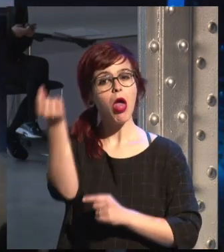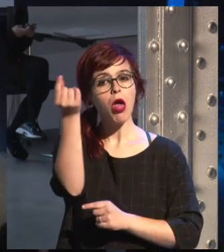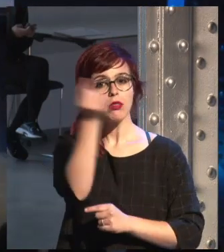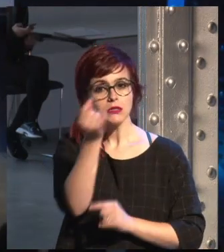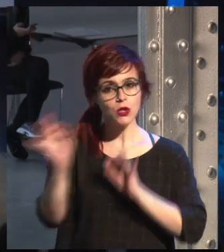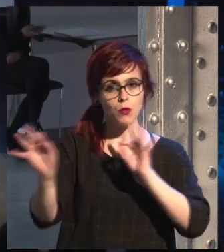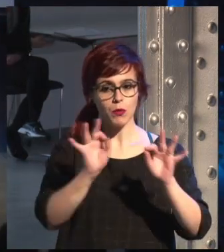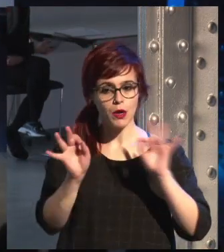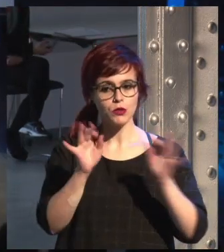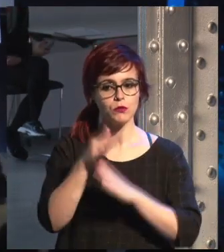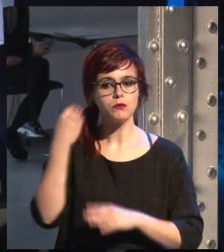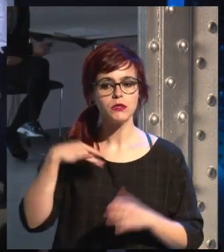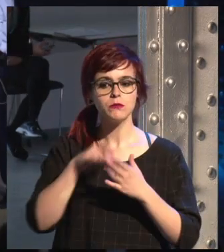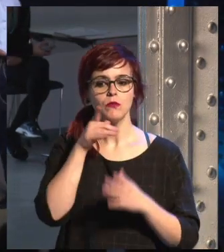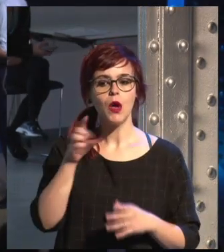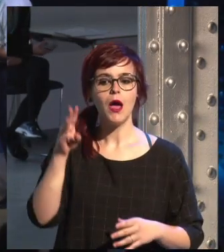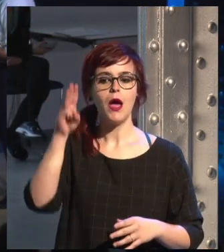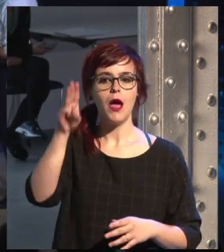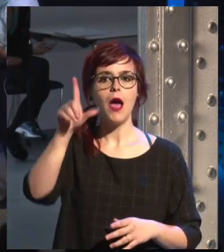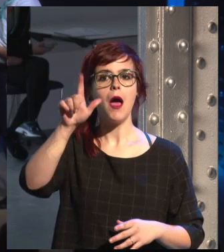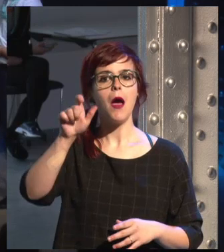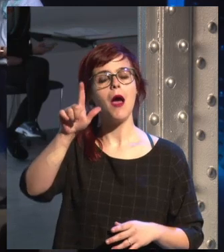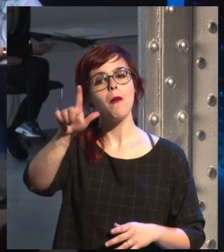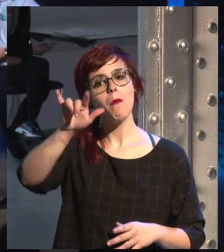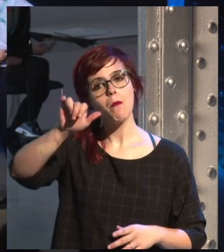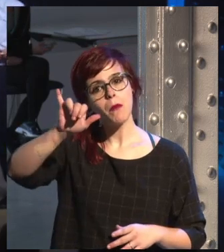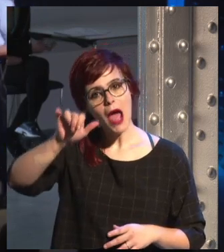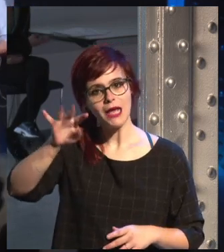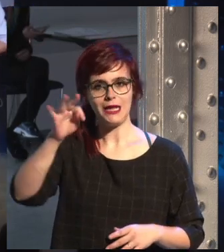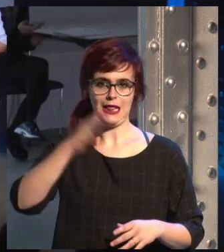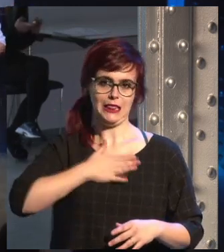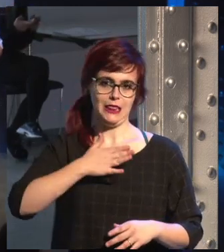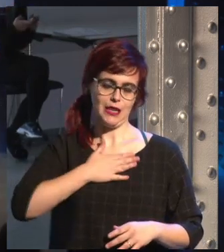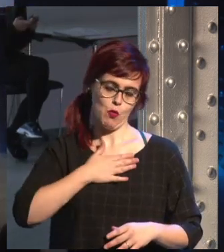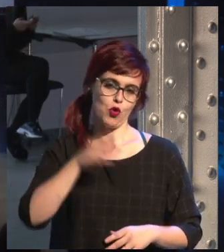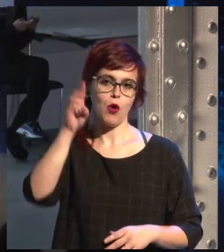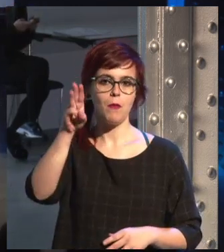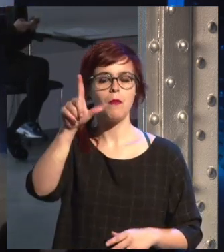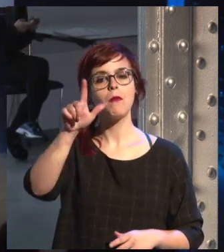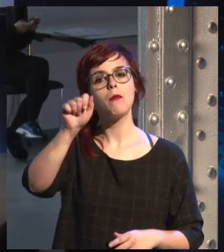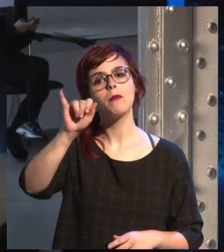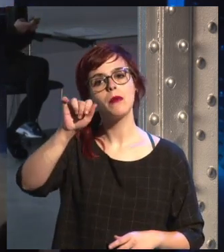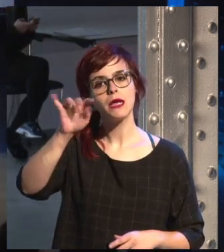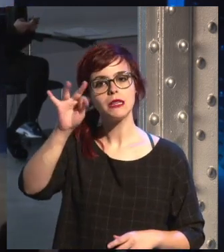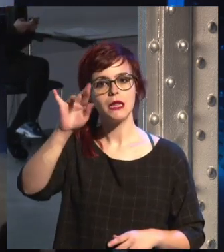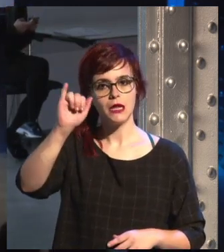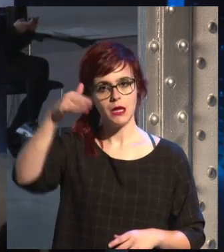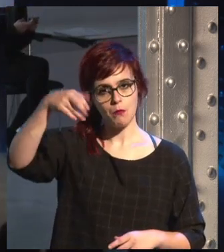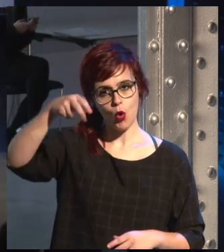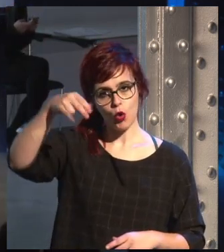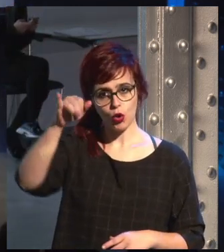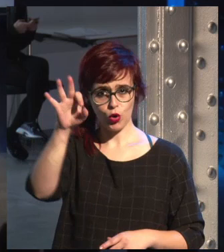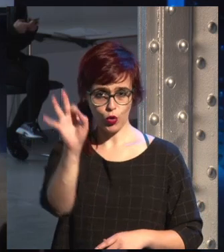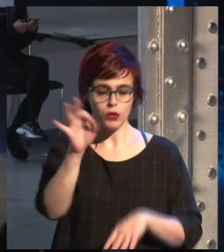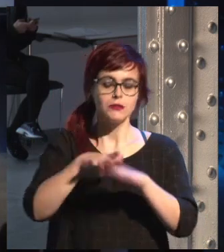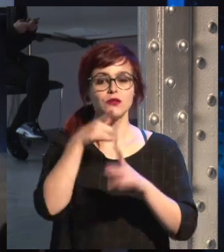dando los primeros pasos, se llama Patrimonio, ¿vale? Y es un proyecto que fundamentalmente lo que pretende es salvar